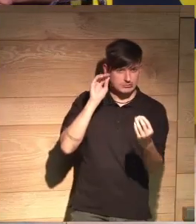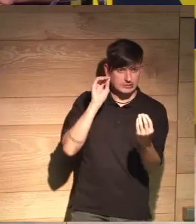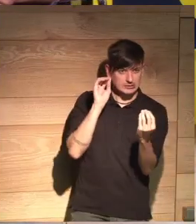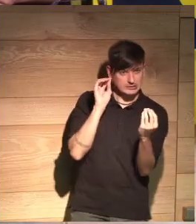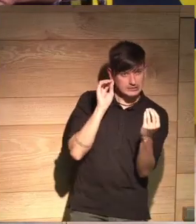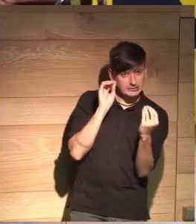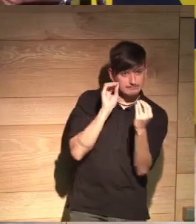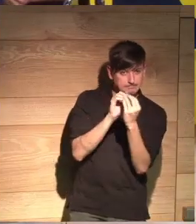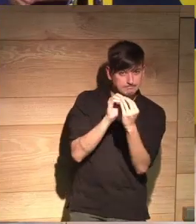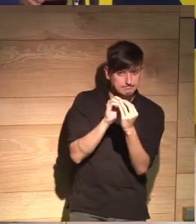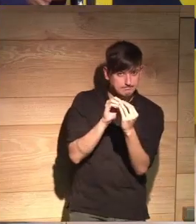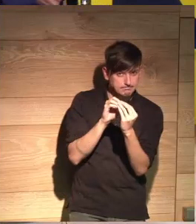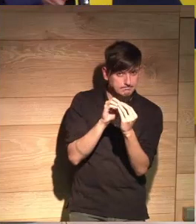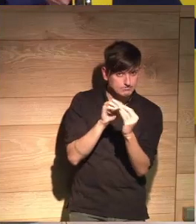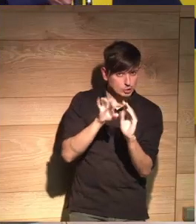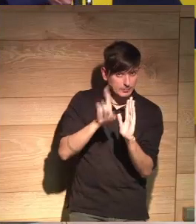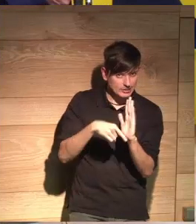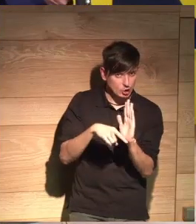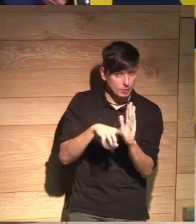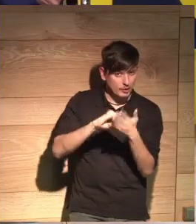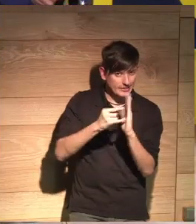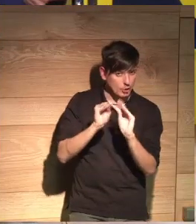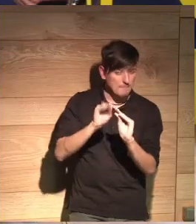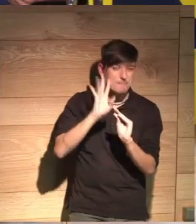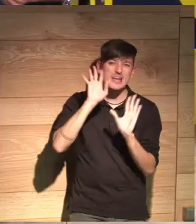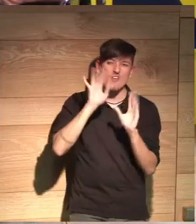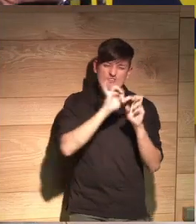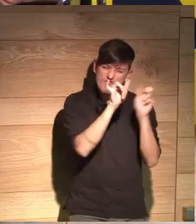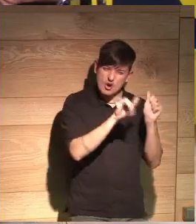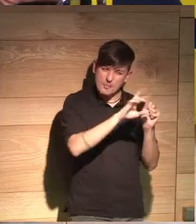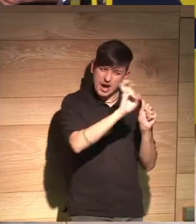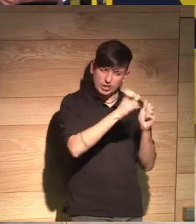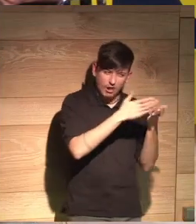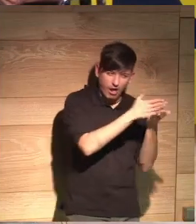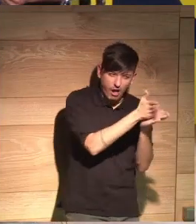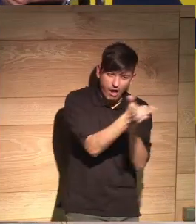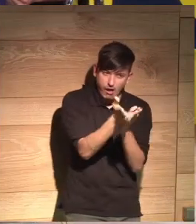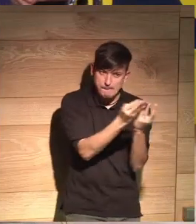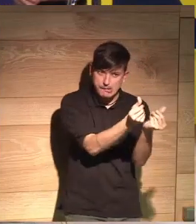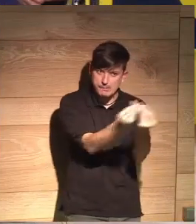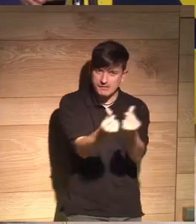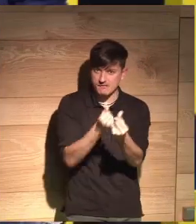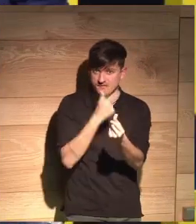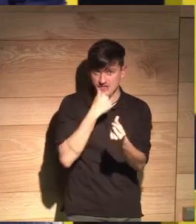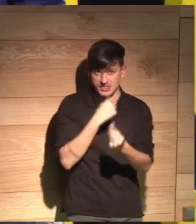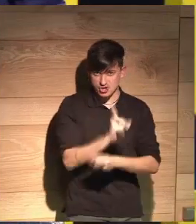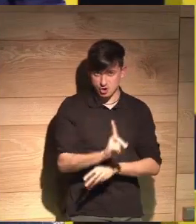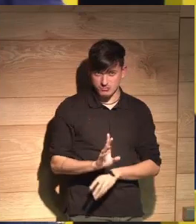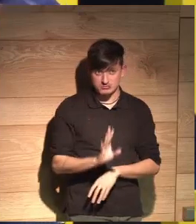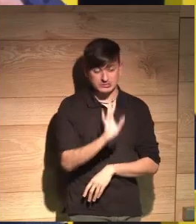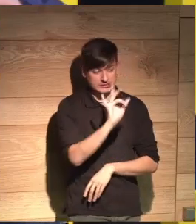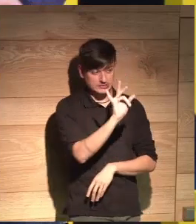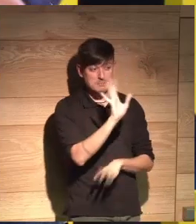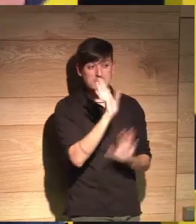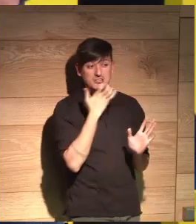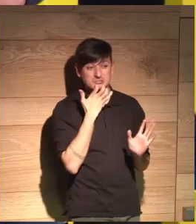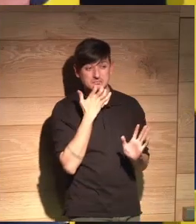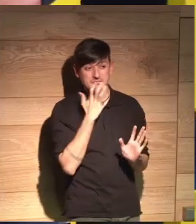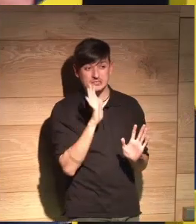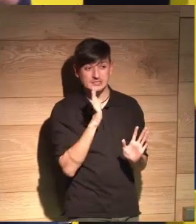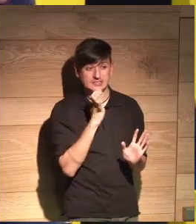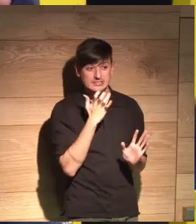ese proyecto el problema es que hay otras modalidades que no se van a eliminar fácilmente no pero sí pero sí si tú no estás